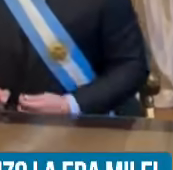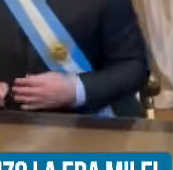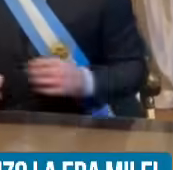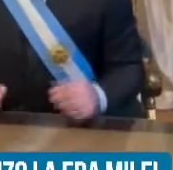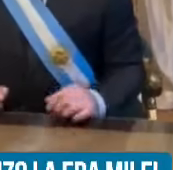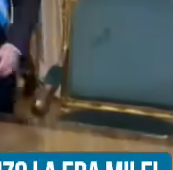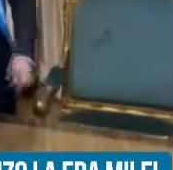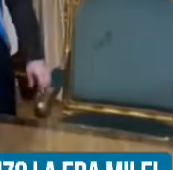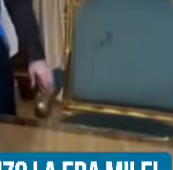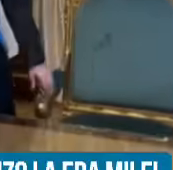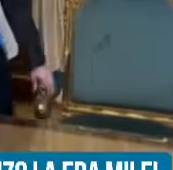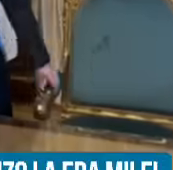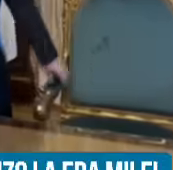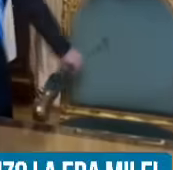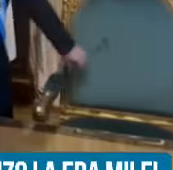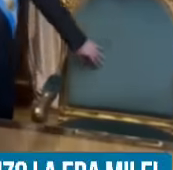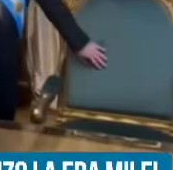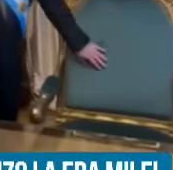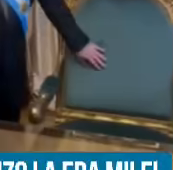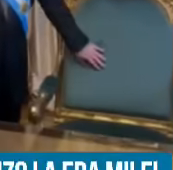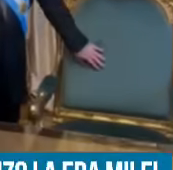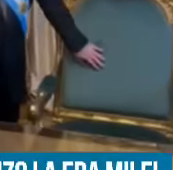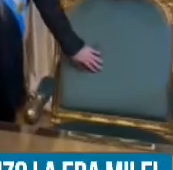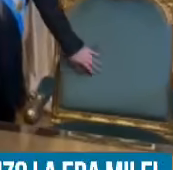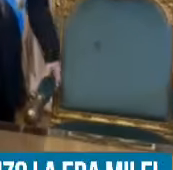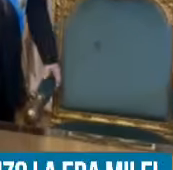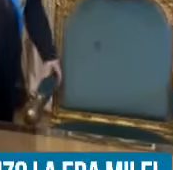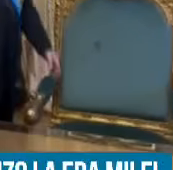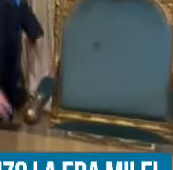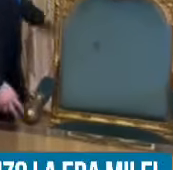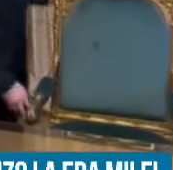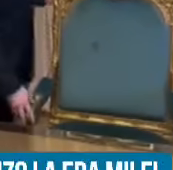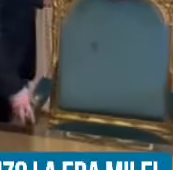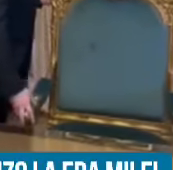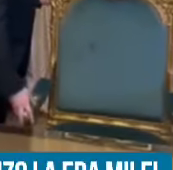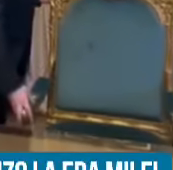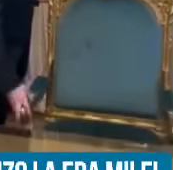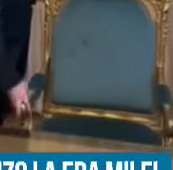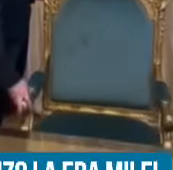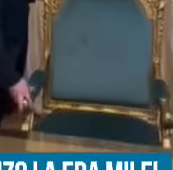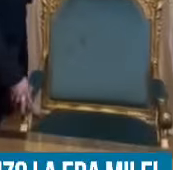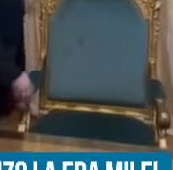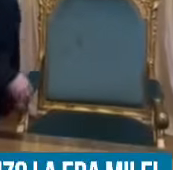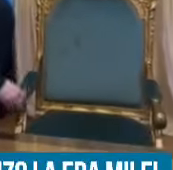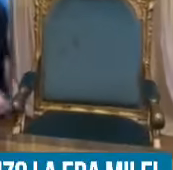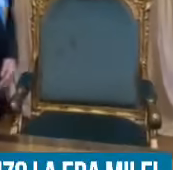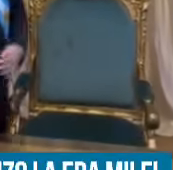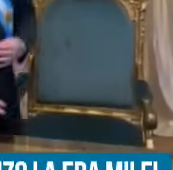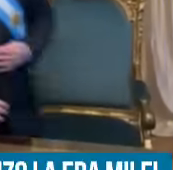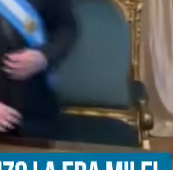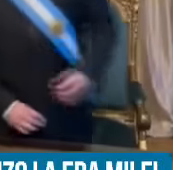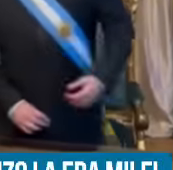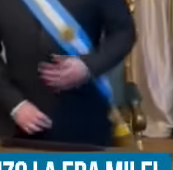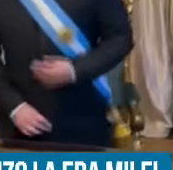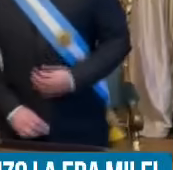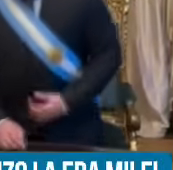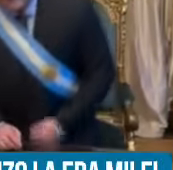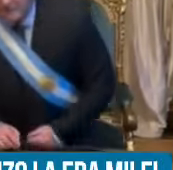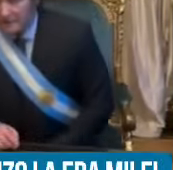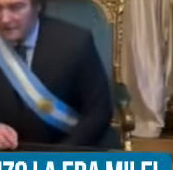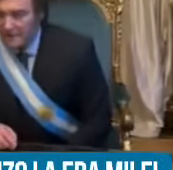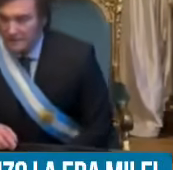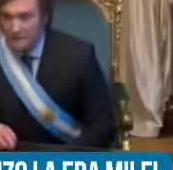outsider de la política. Javier Milei hizo que la Argentina fuera una reunión de personas outsiders. que no estaban contempladas en el sistema tradicional político sí, de sus